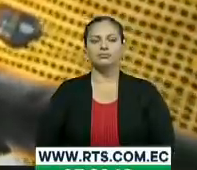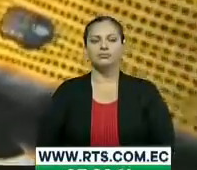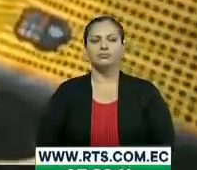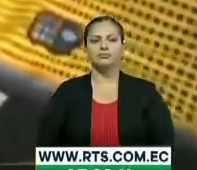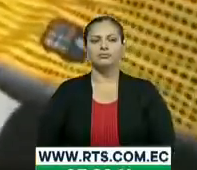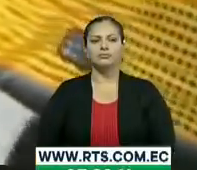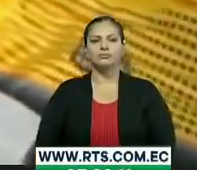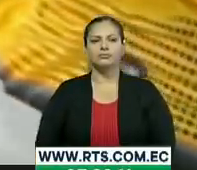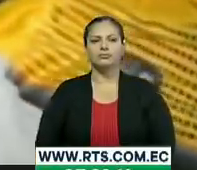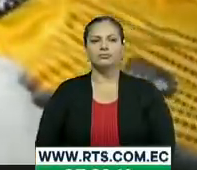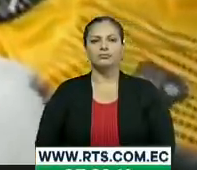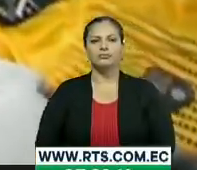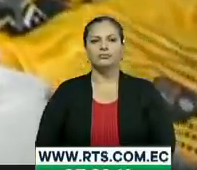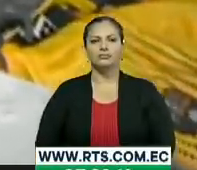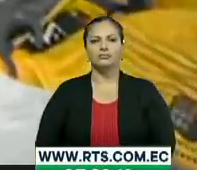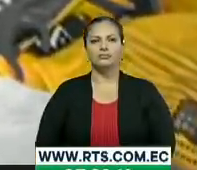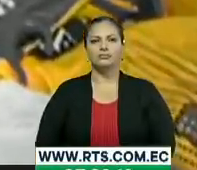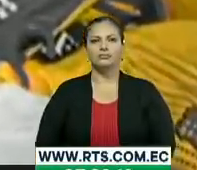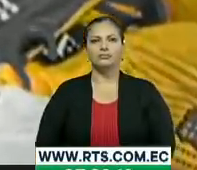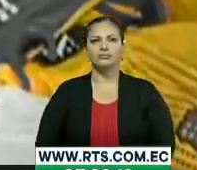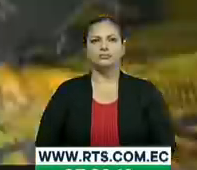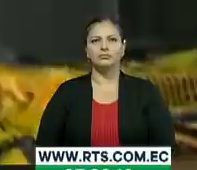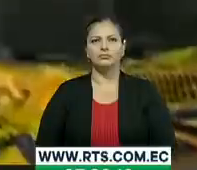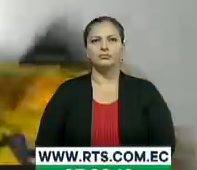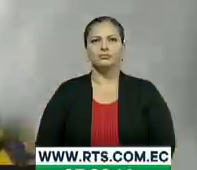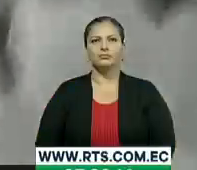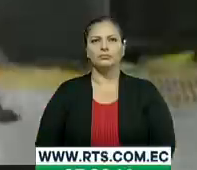tenlo por seguro.